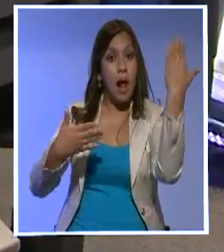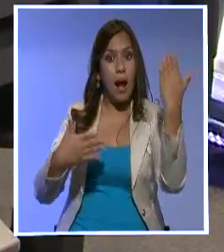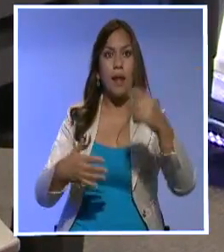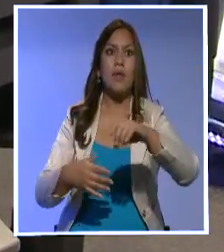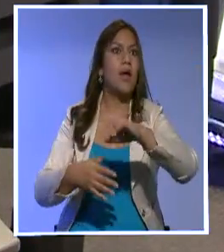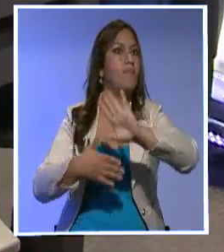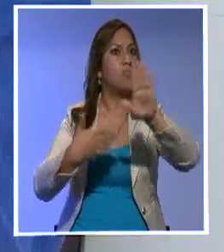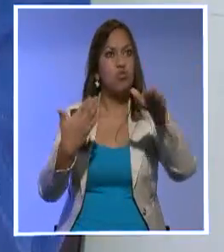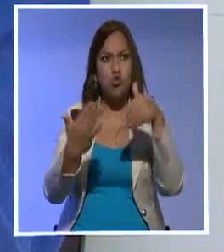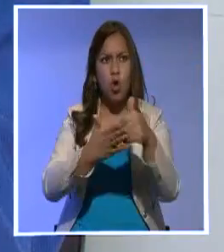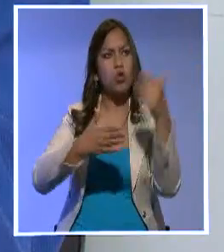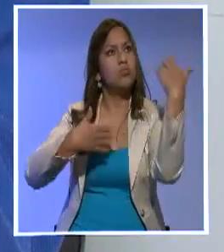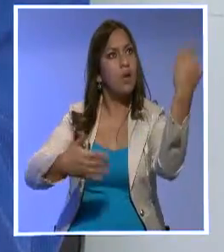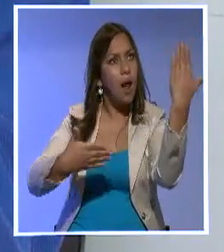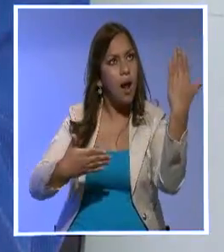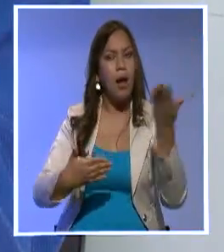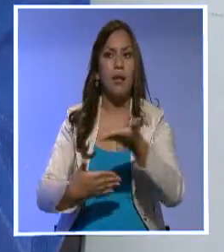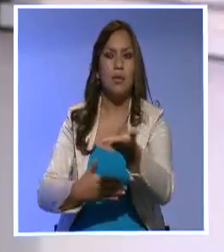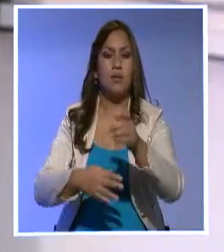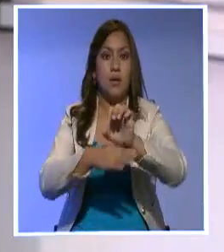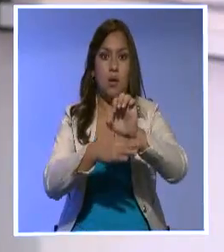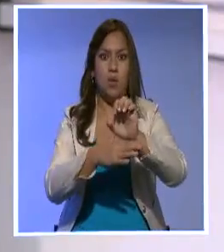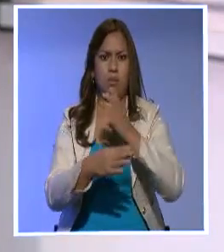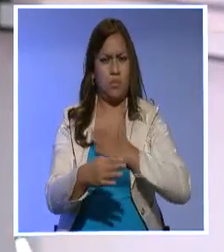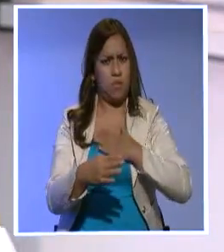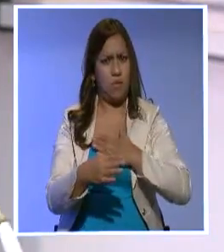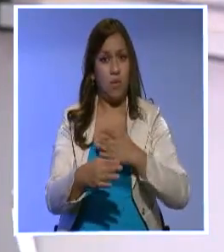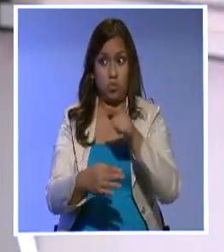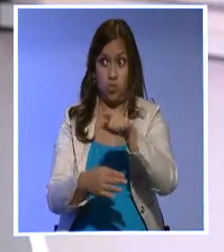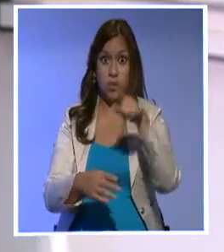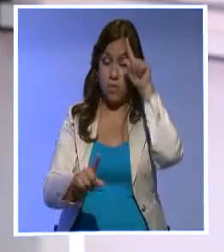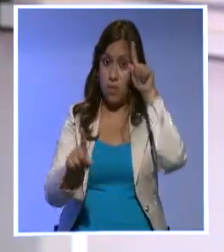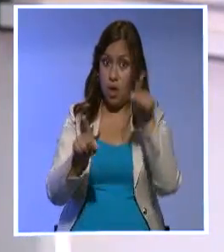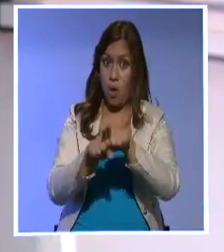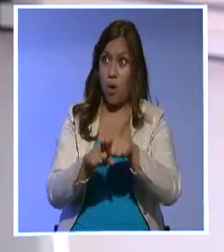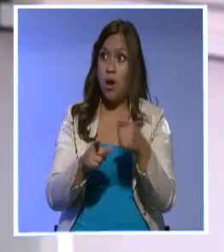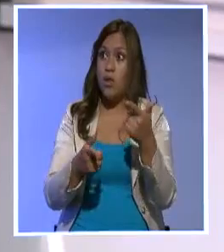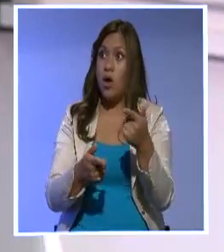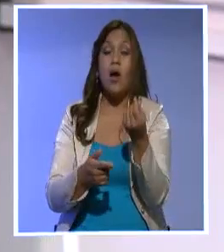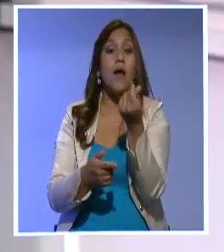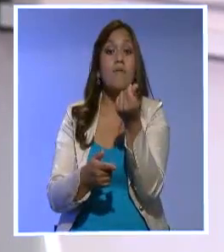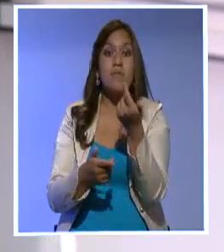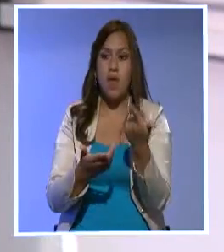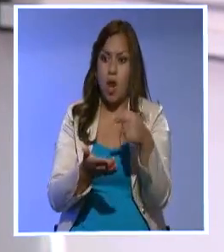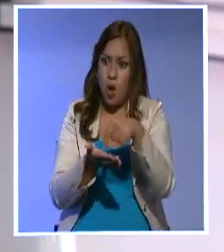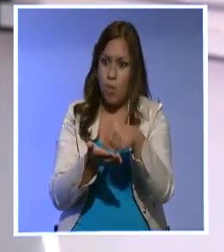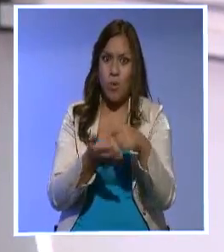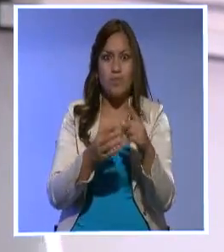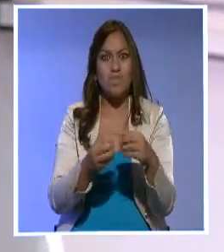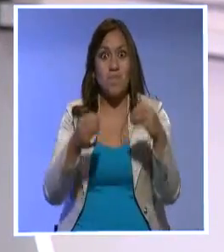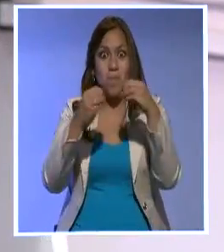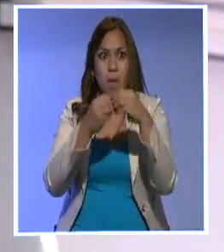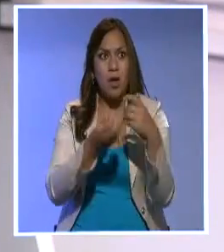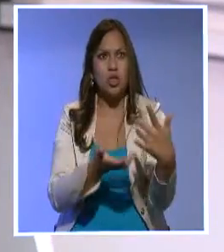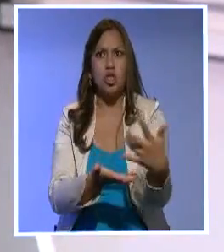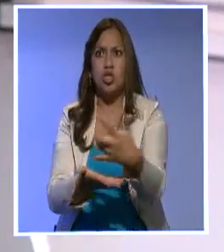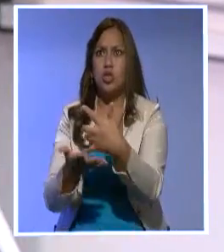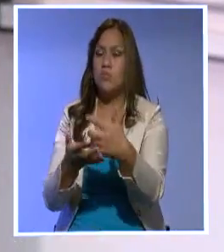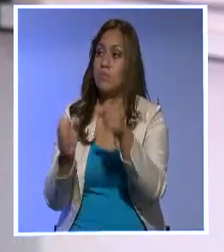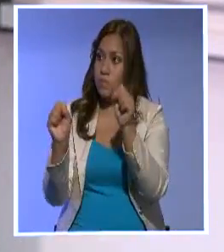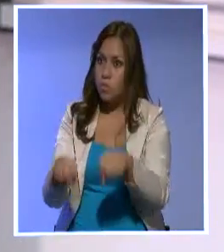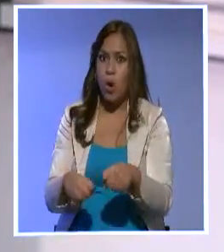entonces hay que preguntarles si es que están o no de acuerdo con que tengan un ingreso extra que pueda permitir seguir generando